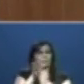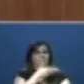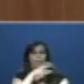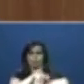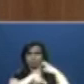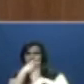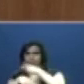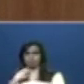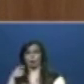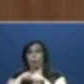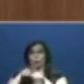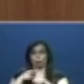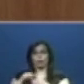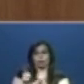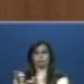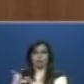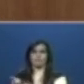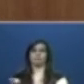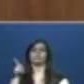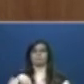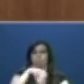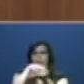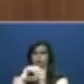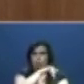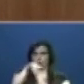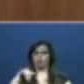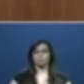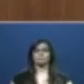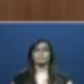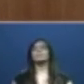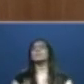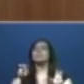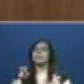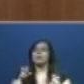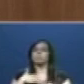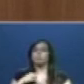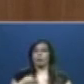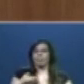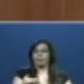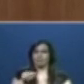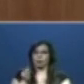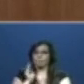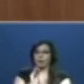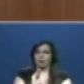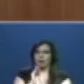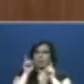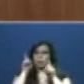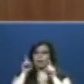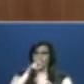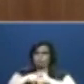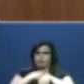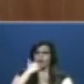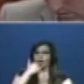centros escolares en relación al actual debate sobre el posible cambio de la normativa de las becas educativas no puede